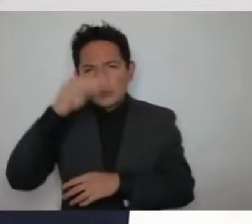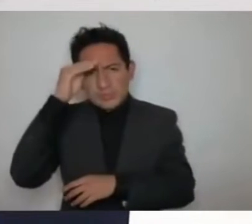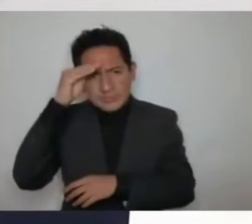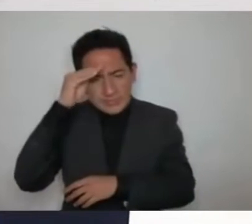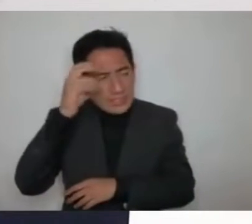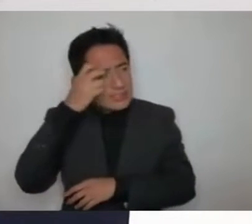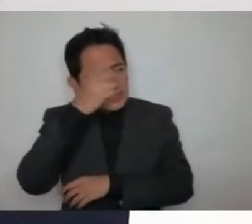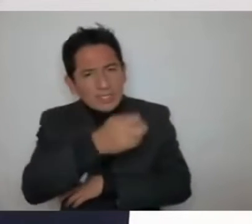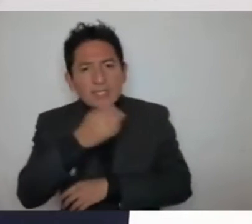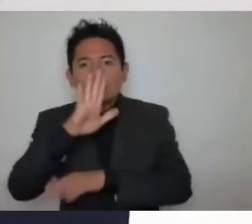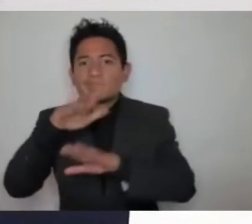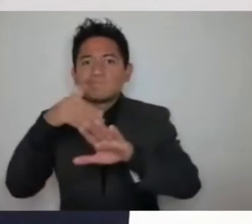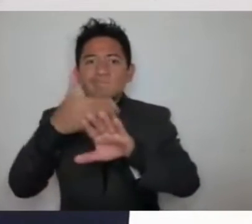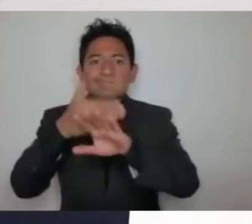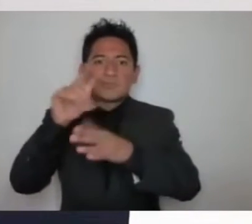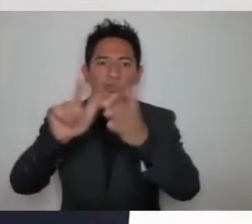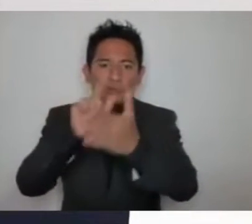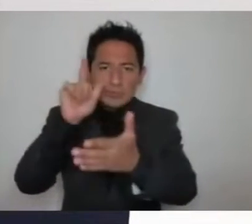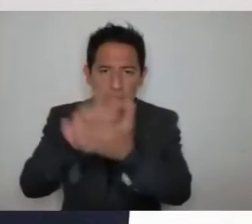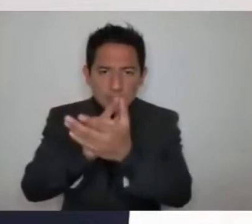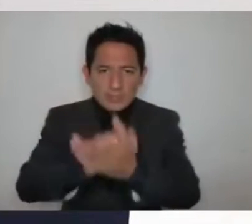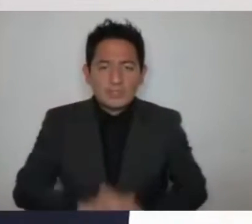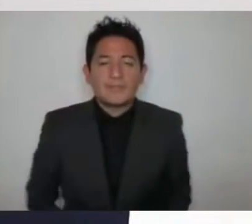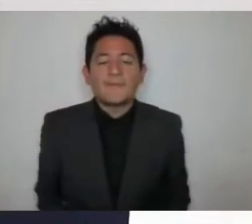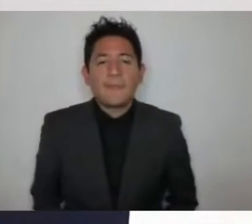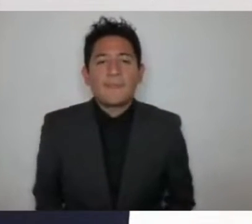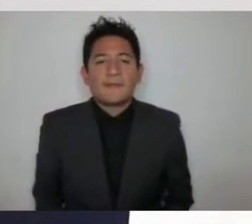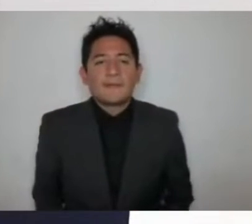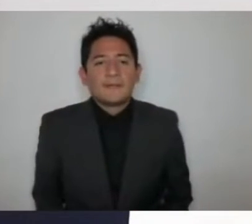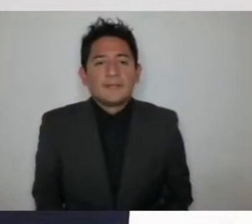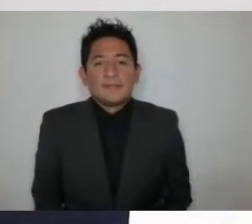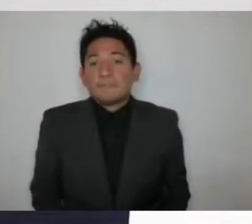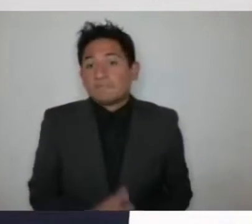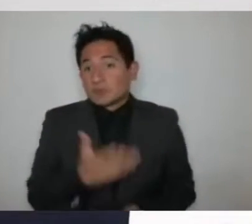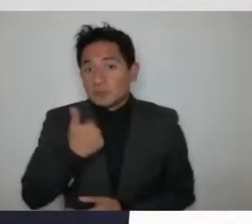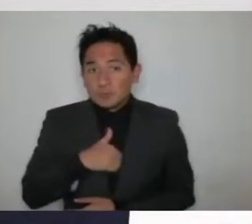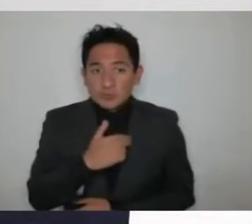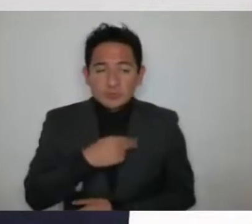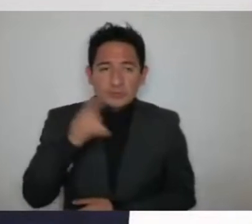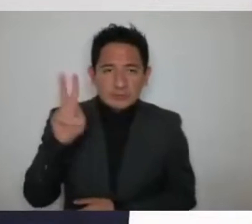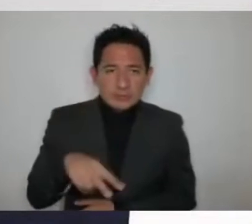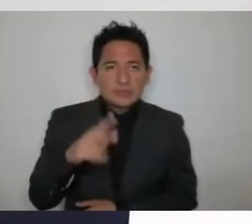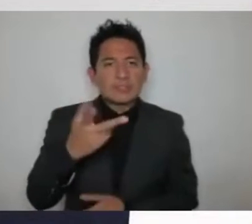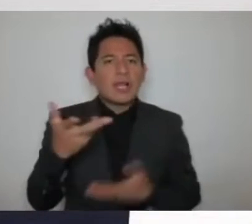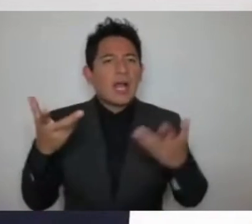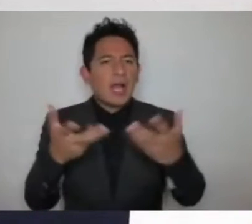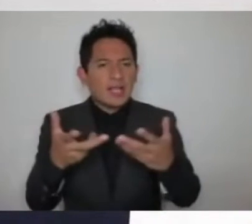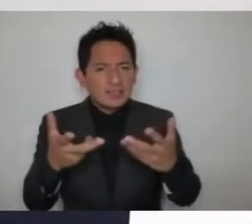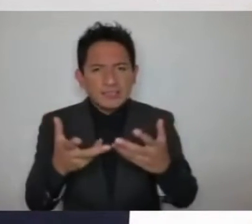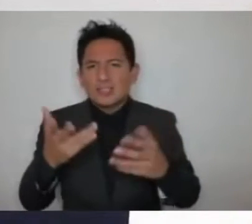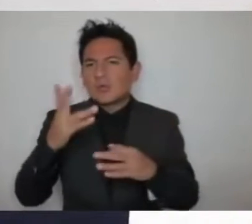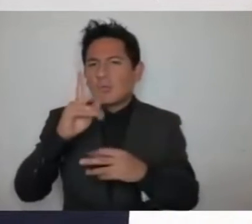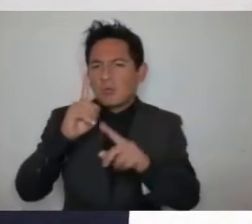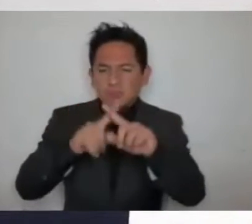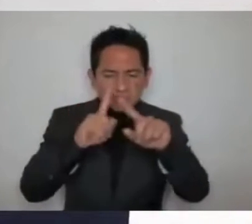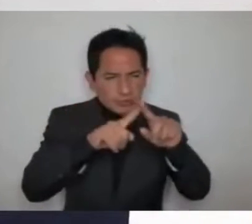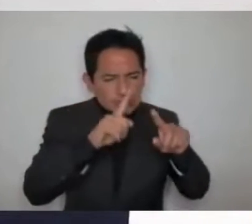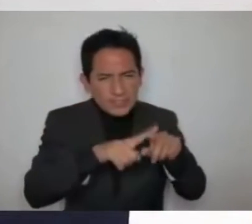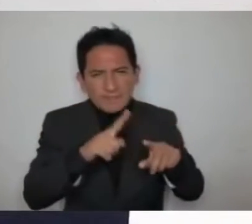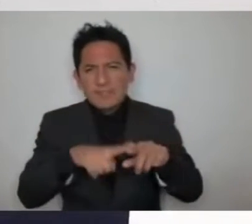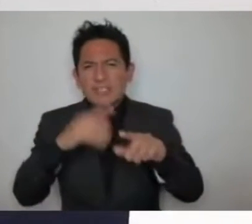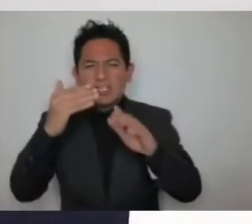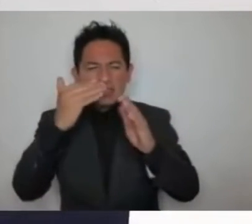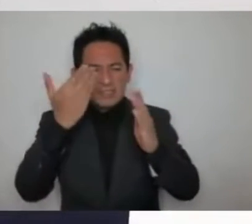flagrancia y y y también hace toda una serie de de de de planteamientos y recuperación de los estándares y de